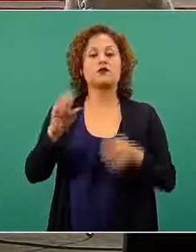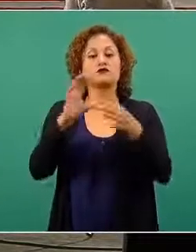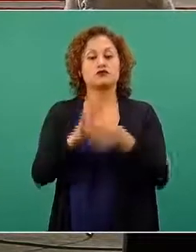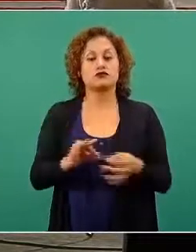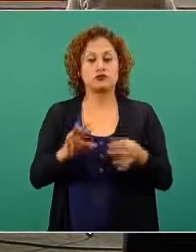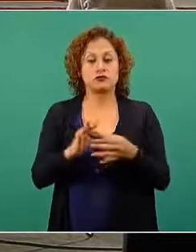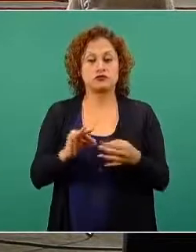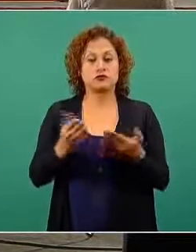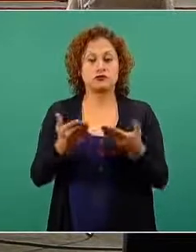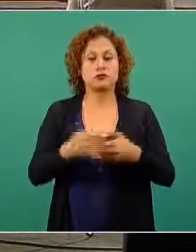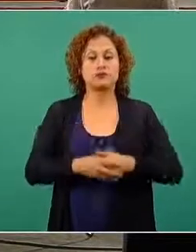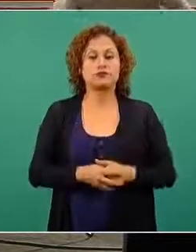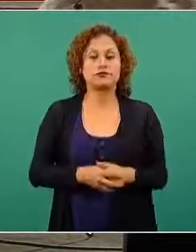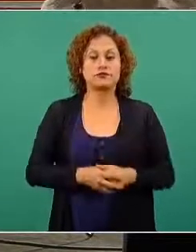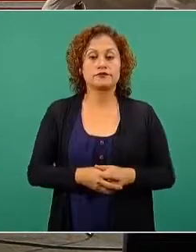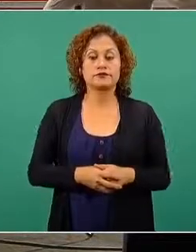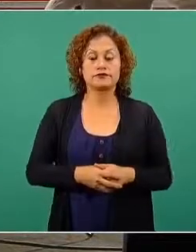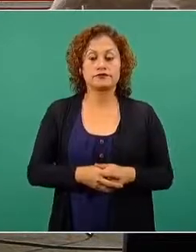experiencia veracruzana.